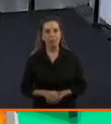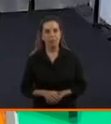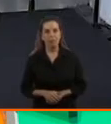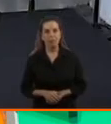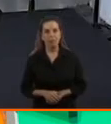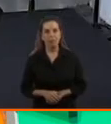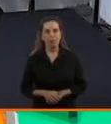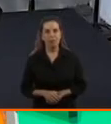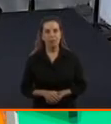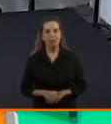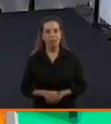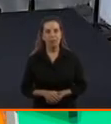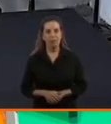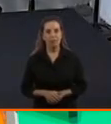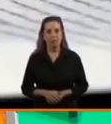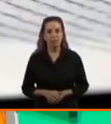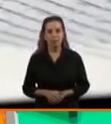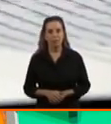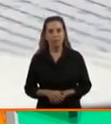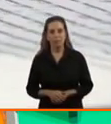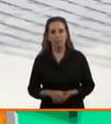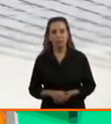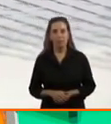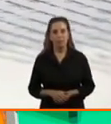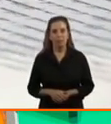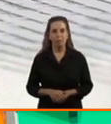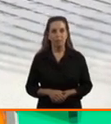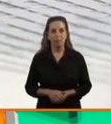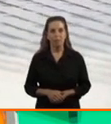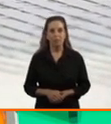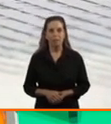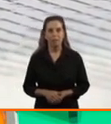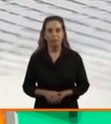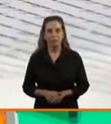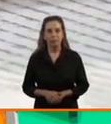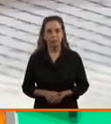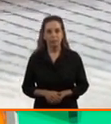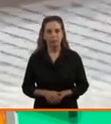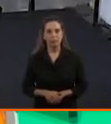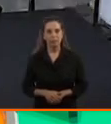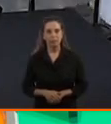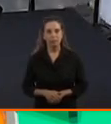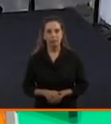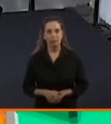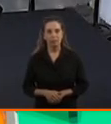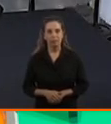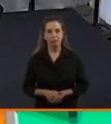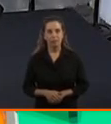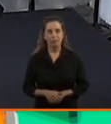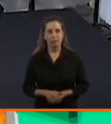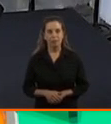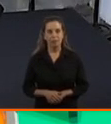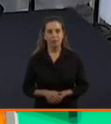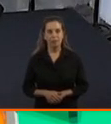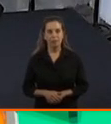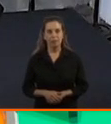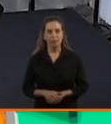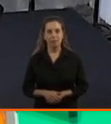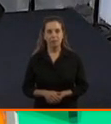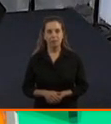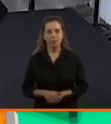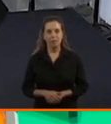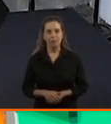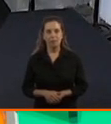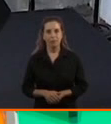gente está relativamente de acuerdo que la política tiene que gastar menos de lo que gasta y que el Estado tiene que ser un poco más pequeño. Pero le